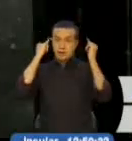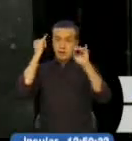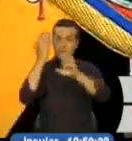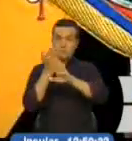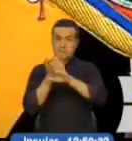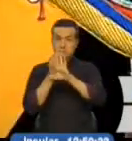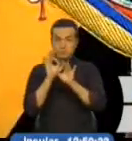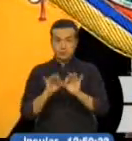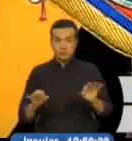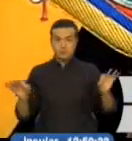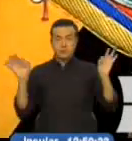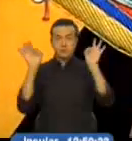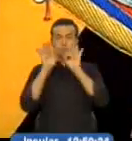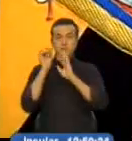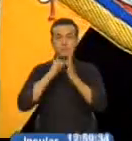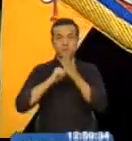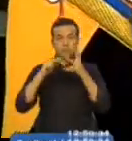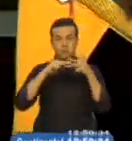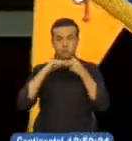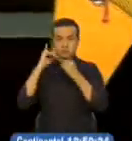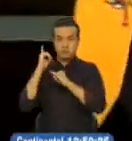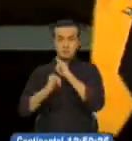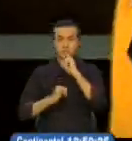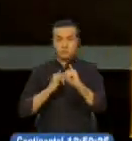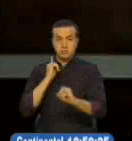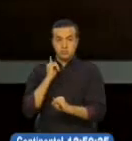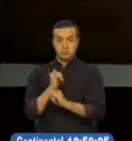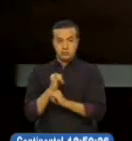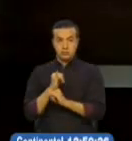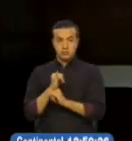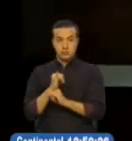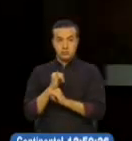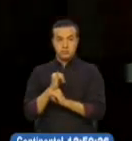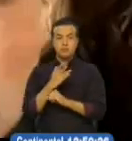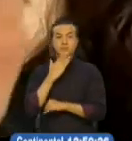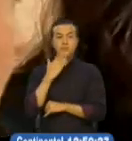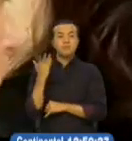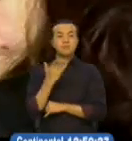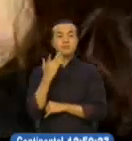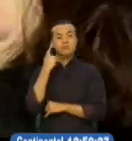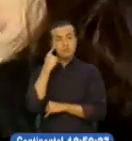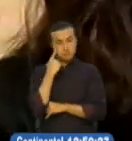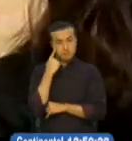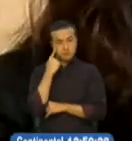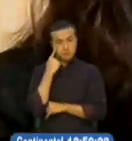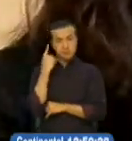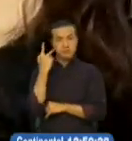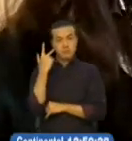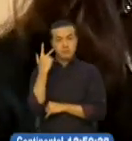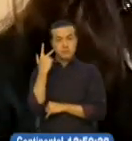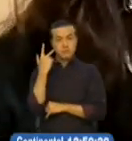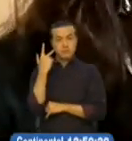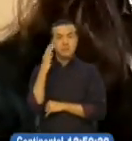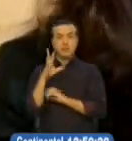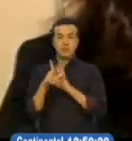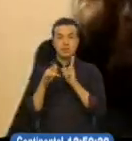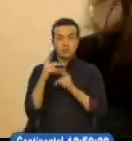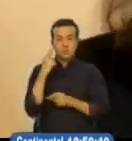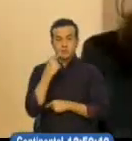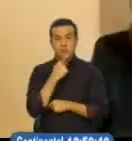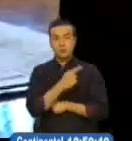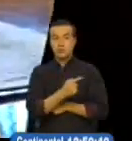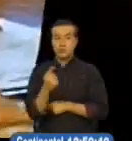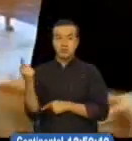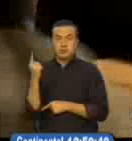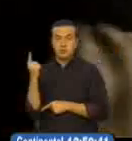el otro lado. Para la ministra de Relaciones Exteriores y Movilidad Humana, esta prioridad se debe traducir en respuestas conjuntas a la corrupción que incluya